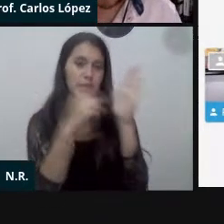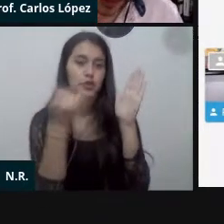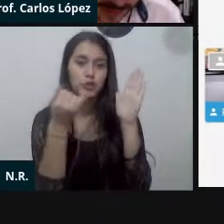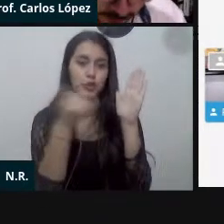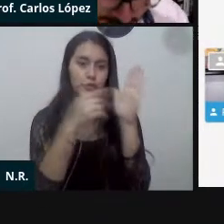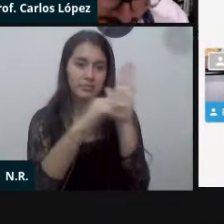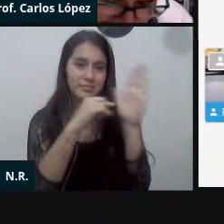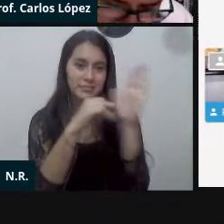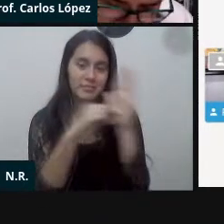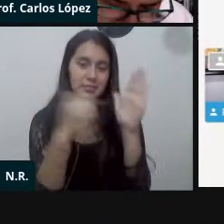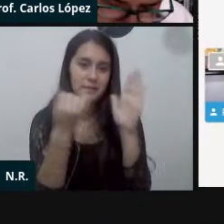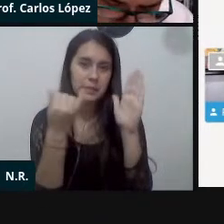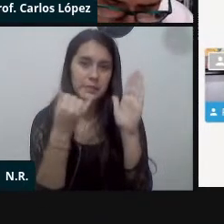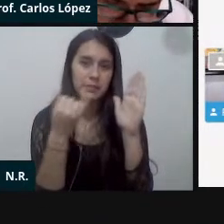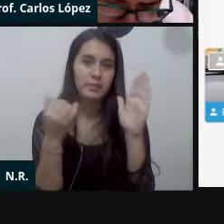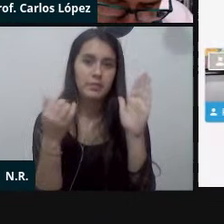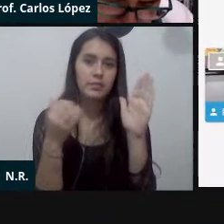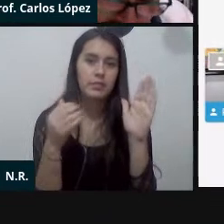como ustedes lo pueden dar cuenta.